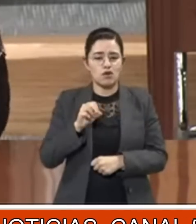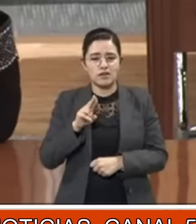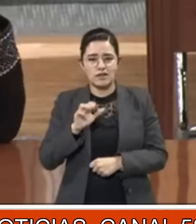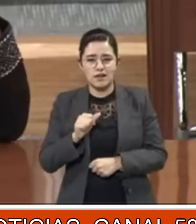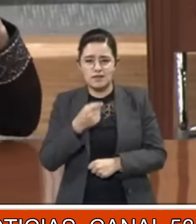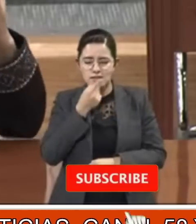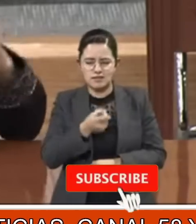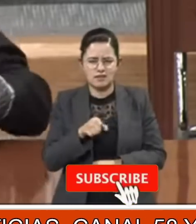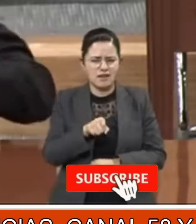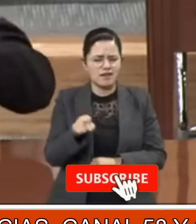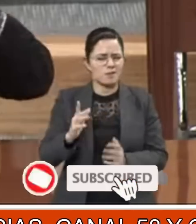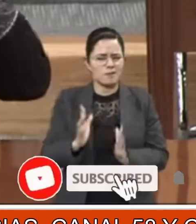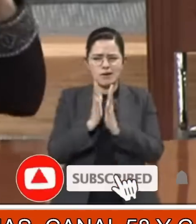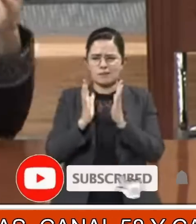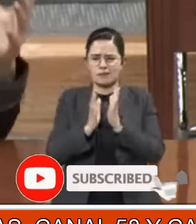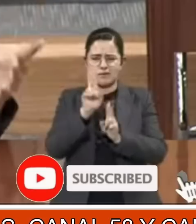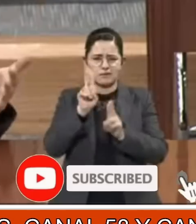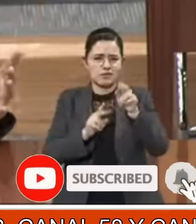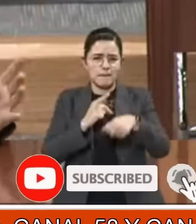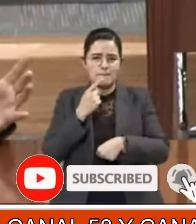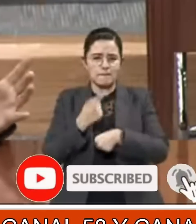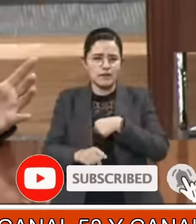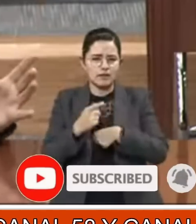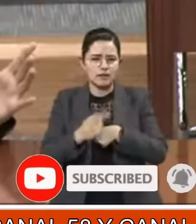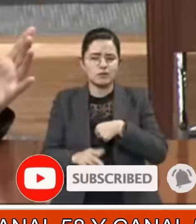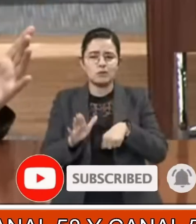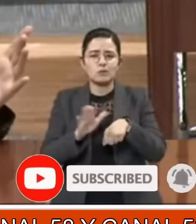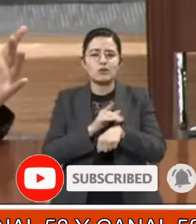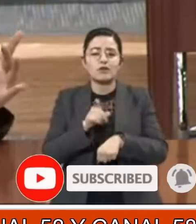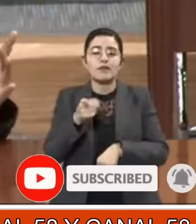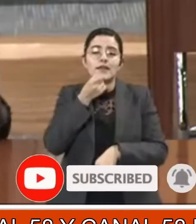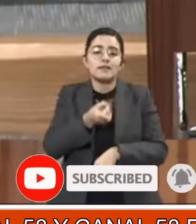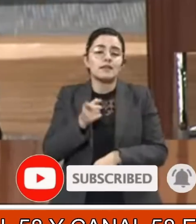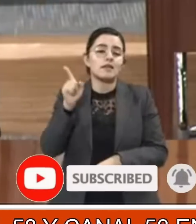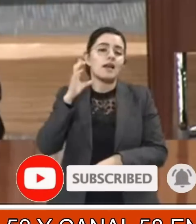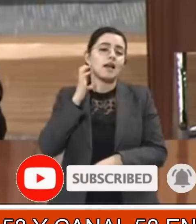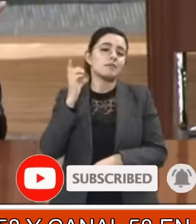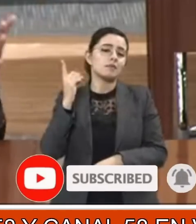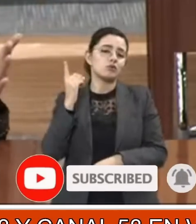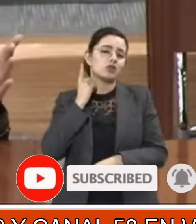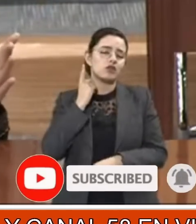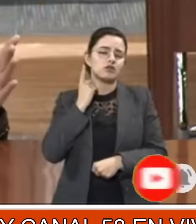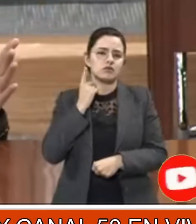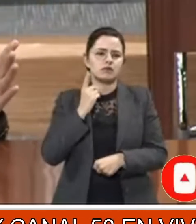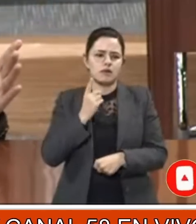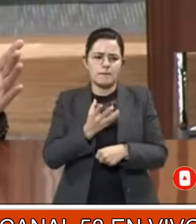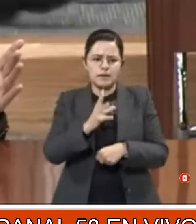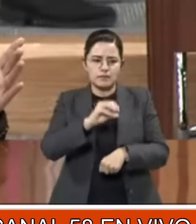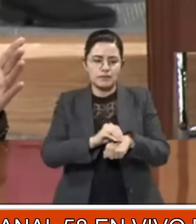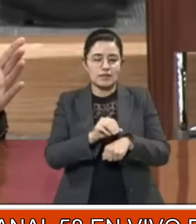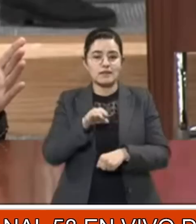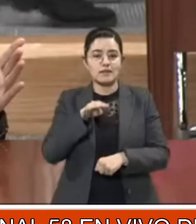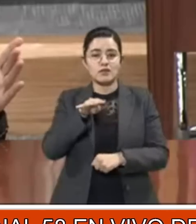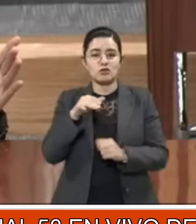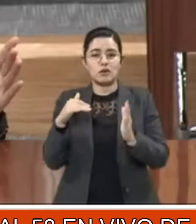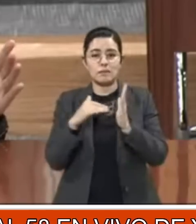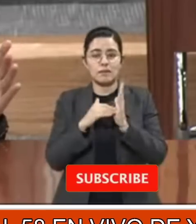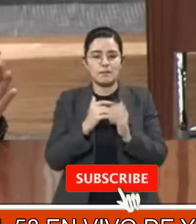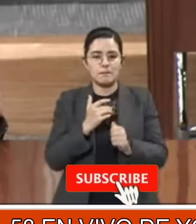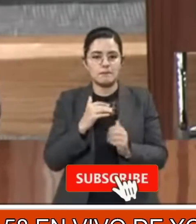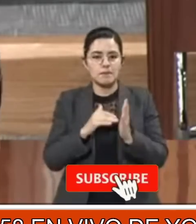anterior y piden más y más, pero no revisan realmente las necesidades del instituto desde el principio,